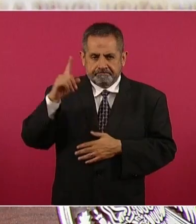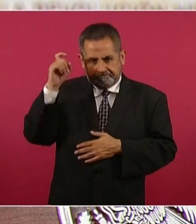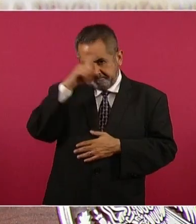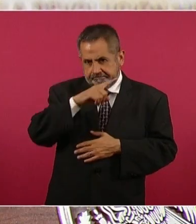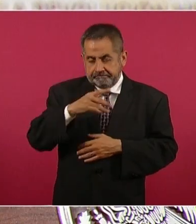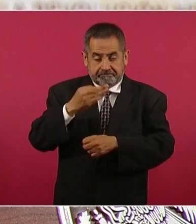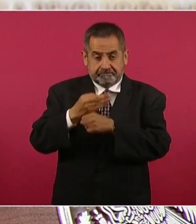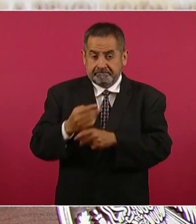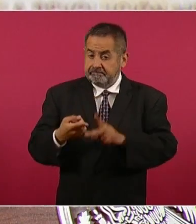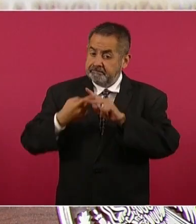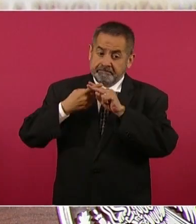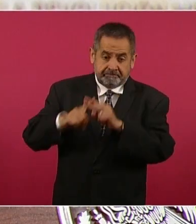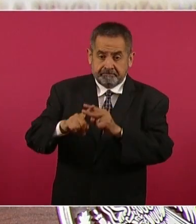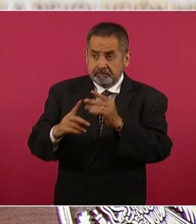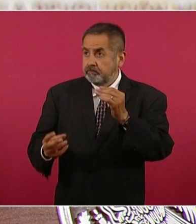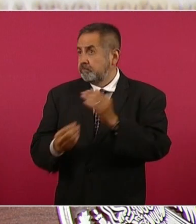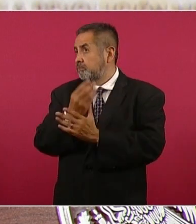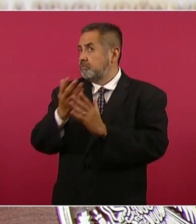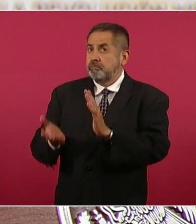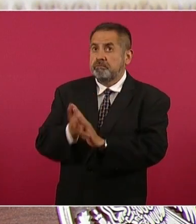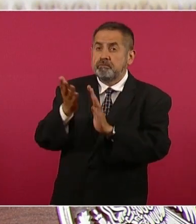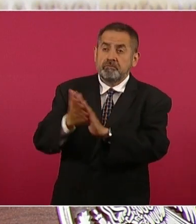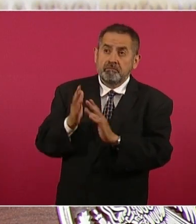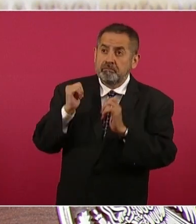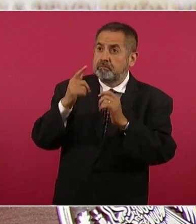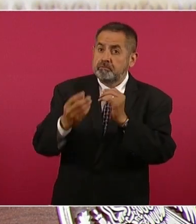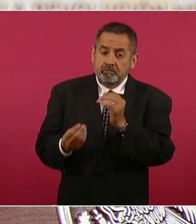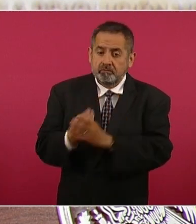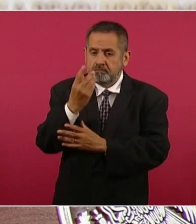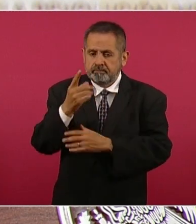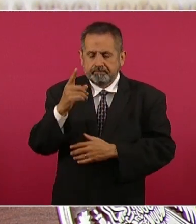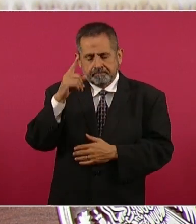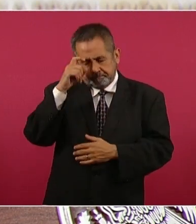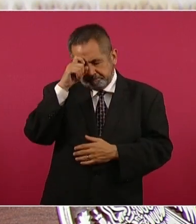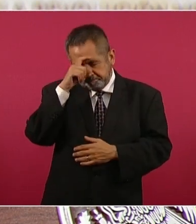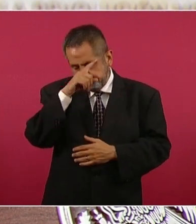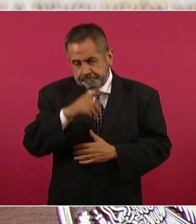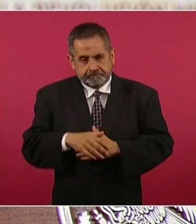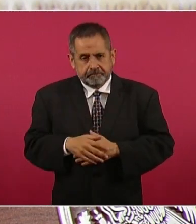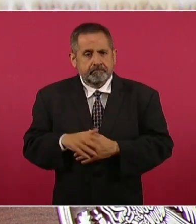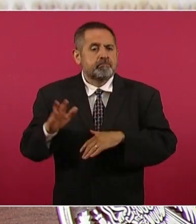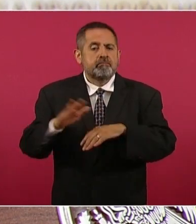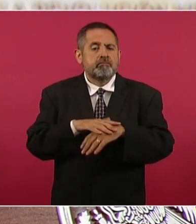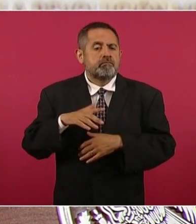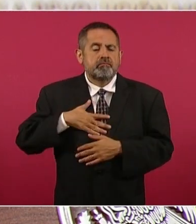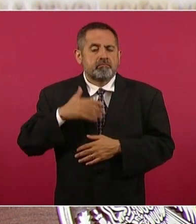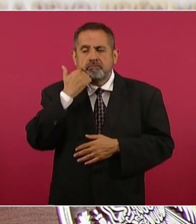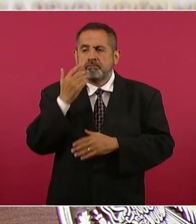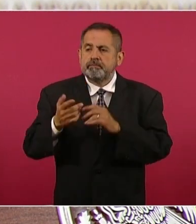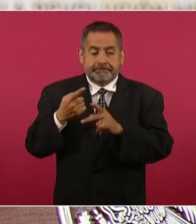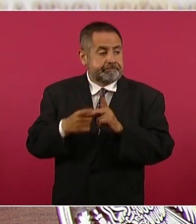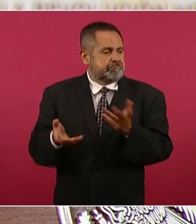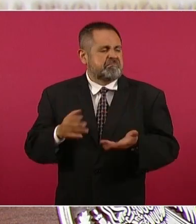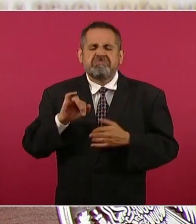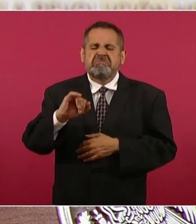iniciar una obra nueva, porque no queremos dejar obras